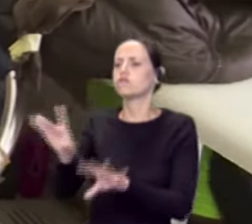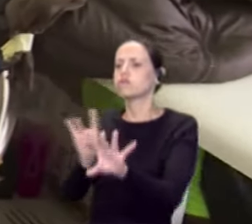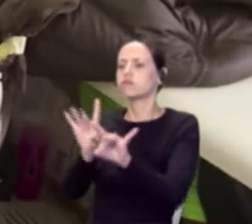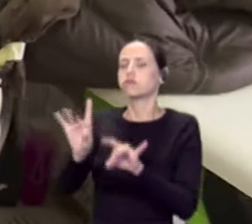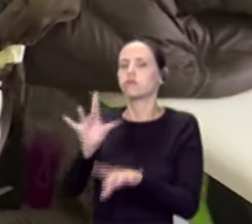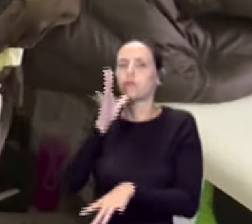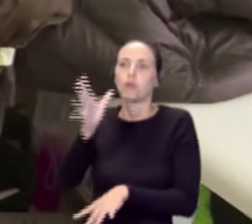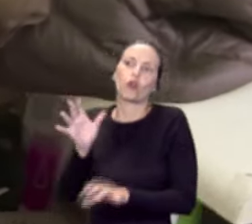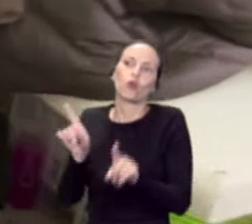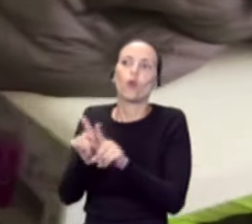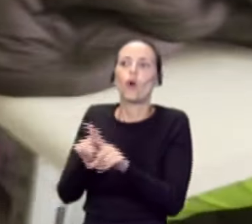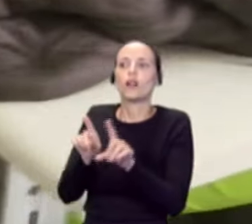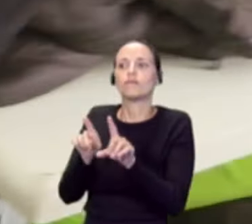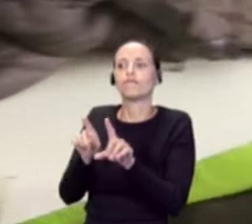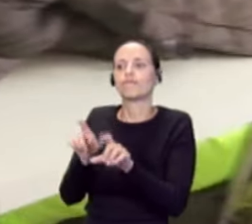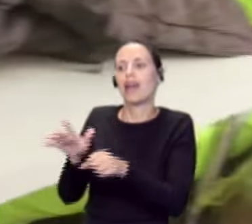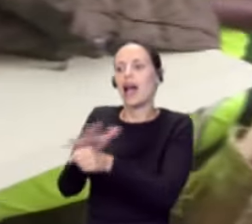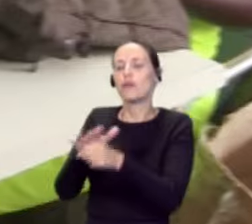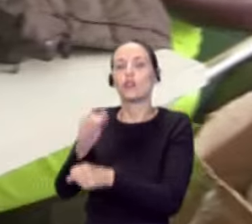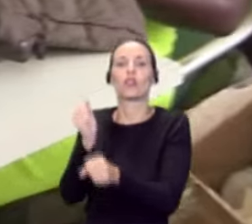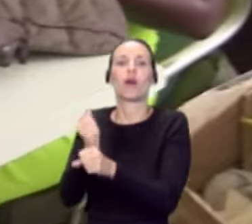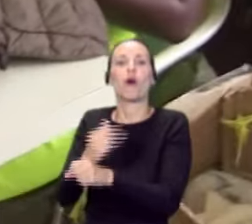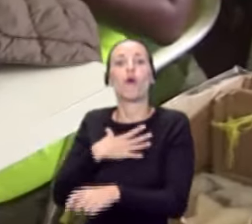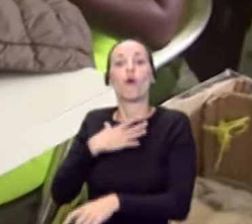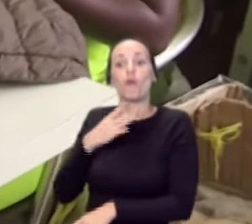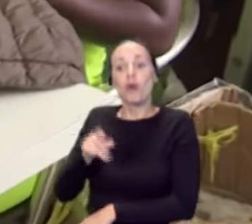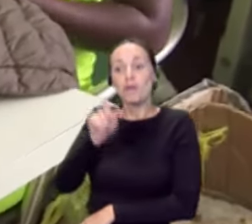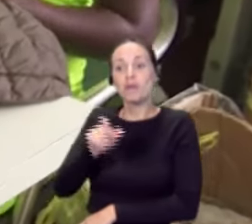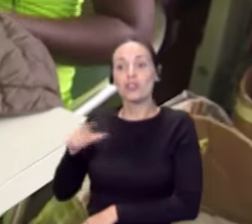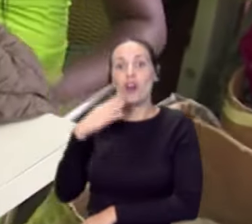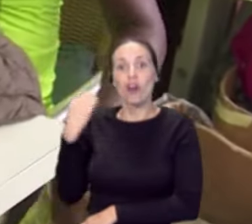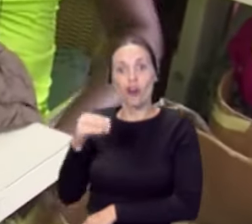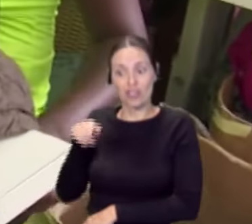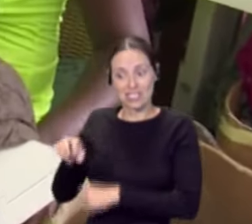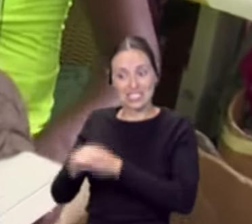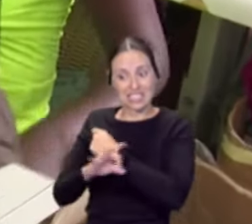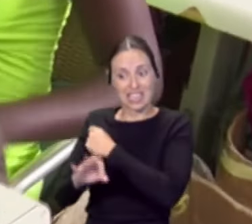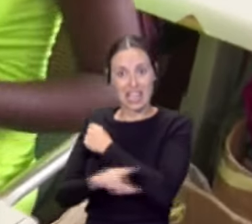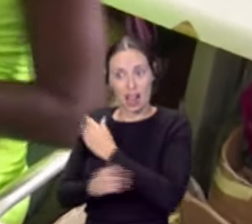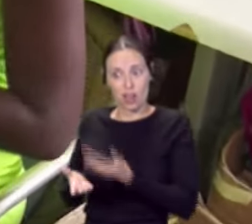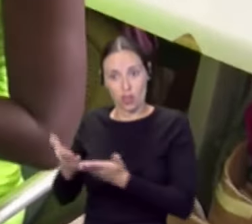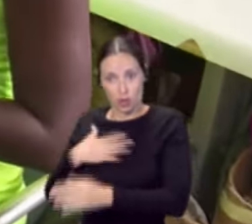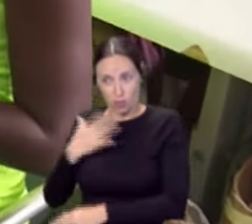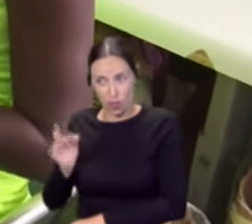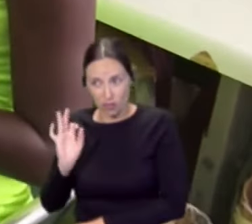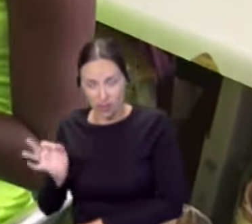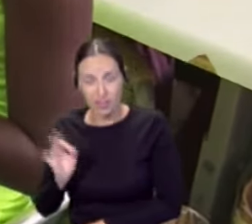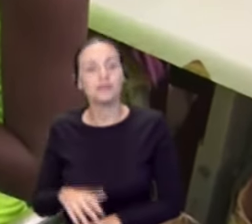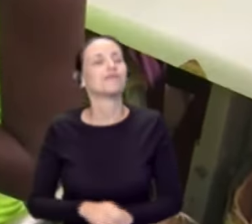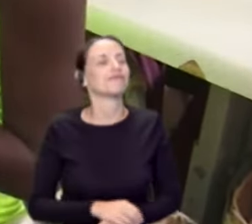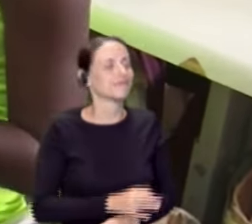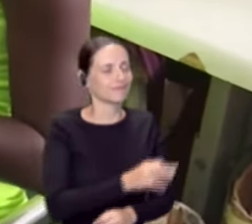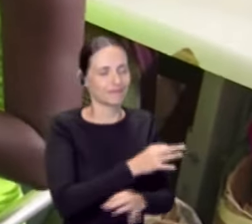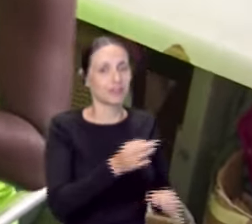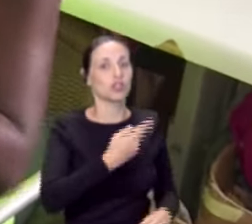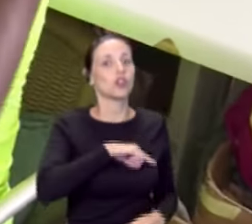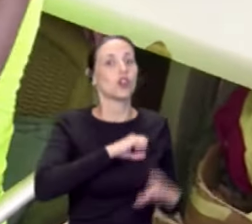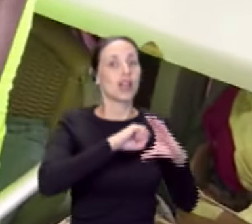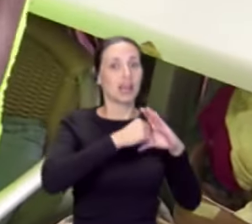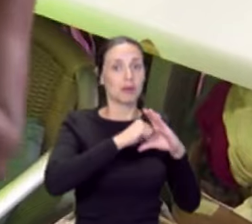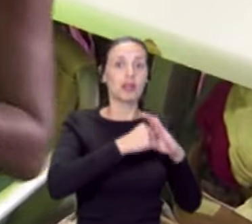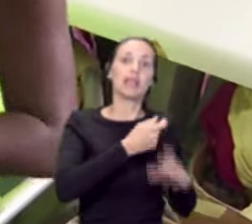esos nichos de empleo en el que se puede dar salida al trabajo de la juventud aquí en Senegal. Exactamente, nosotros como Cámara de Comercio de